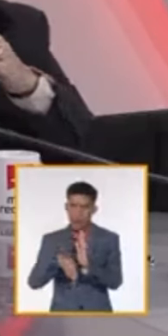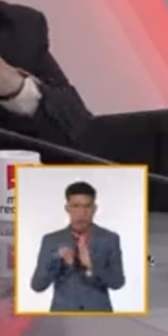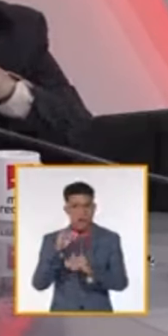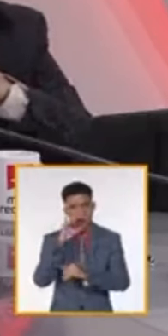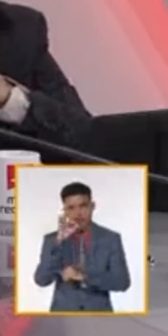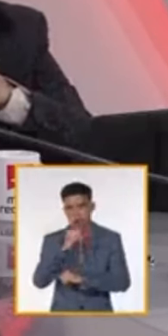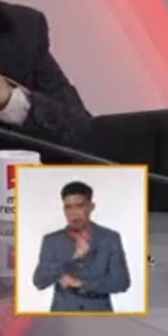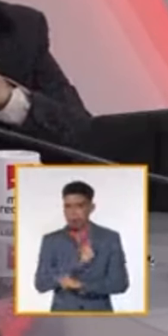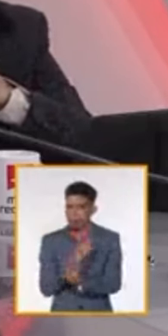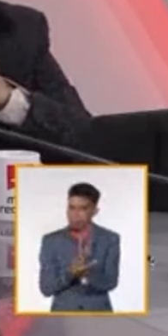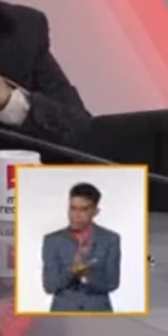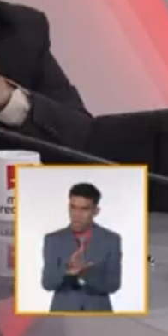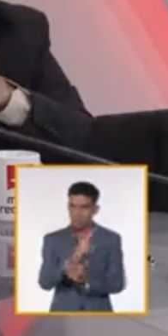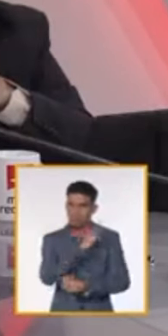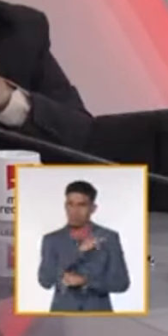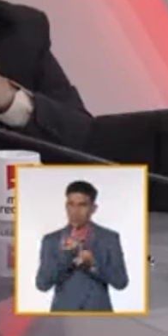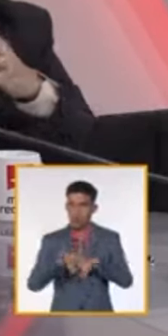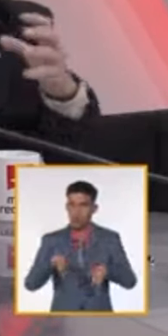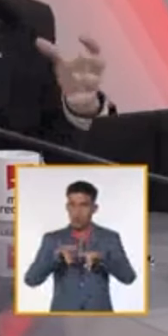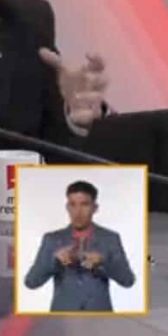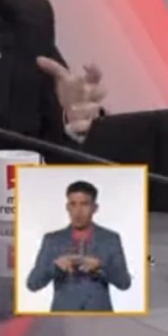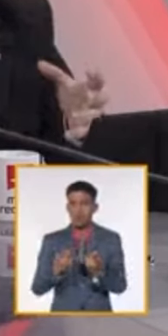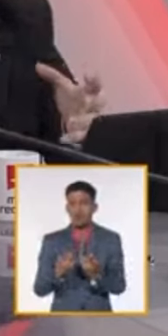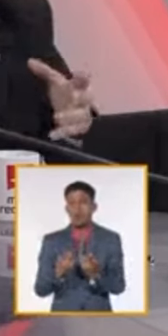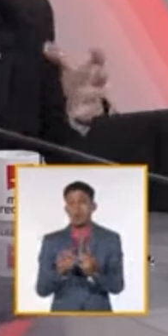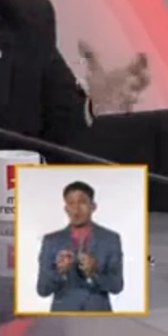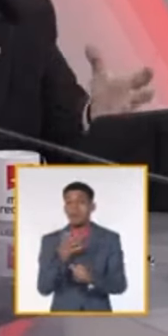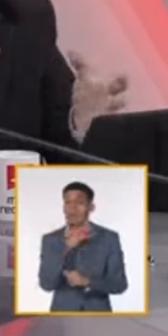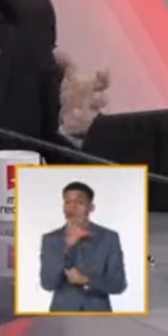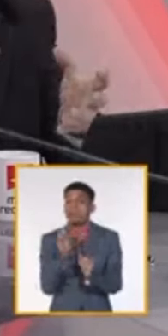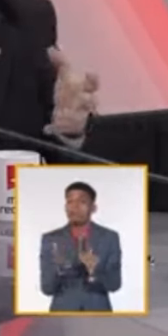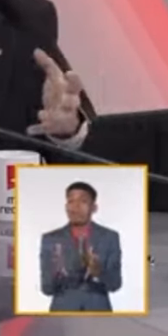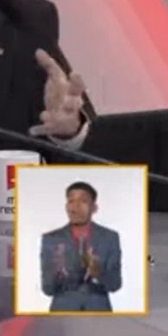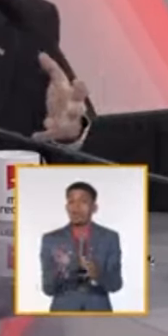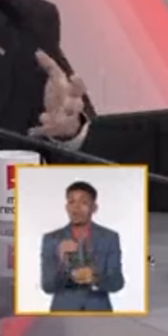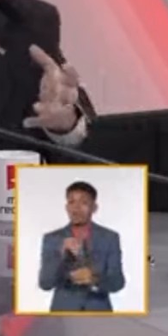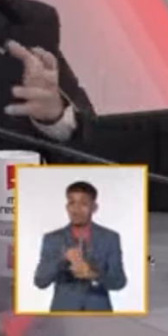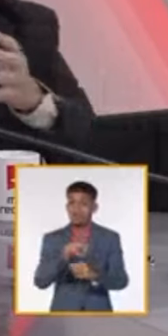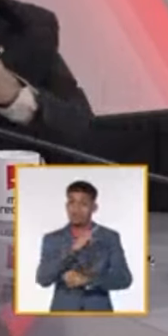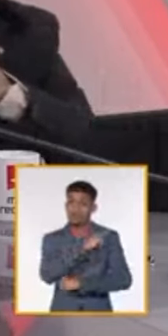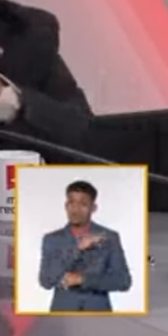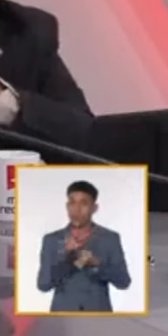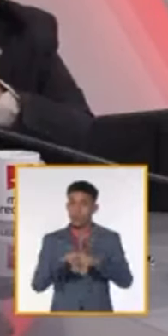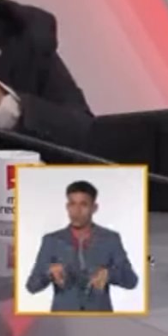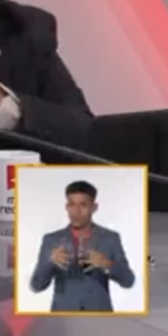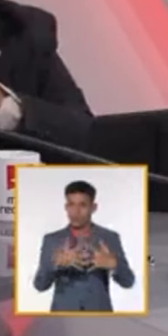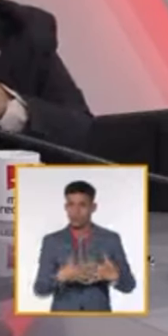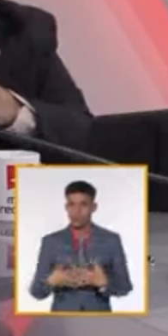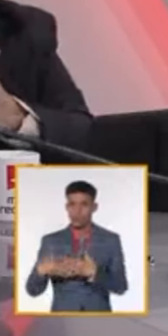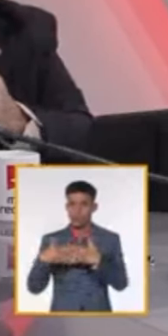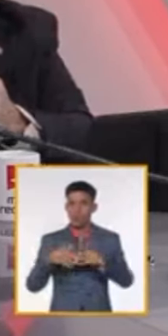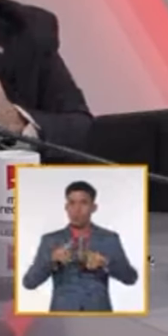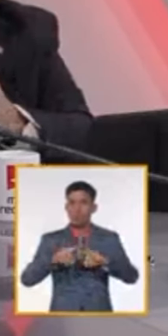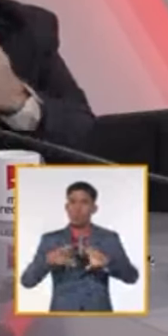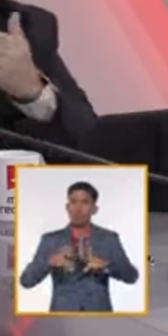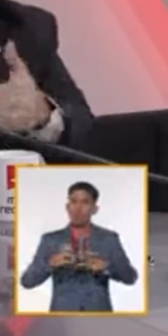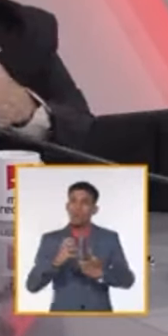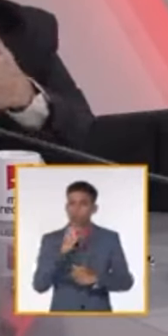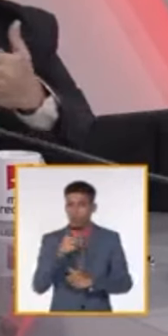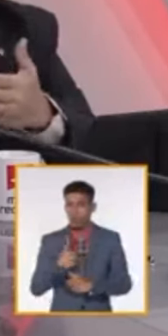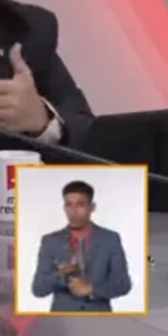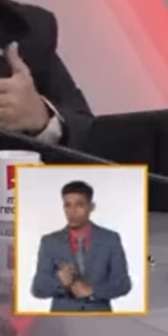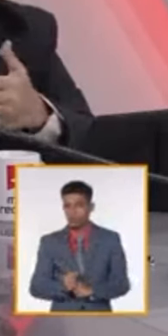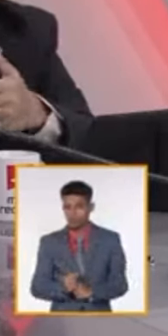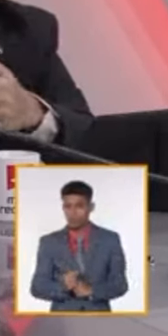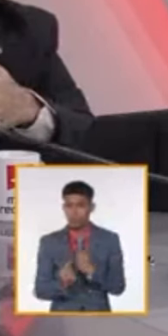ambiente, pudiéramos decir, de miedo dentro de las autoridades universitarias por la manera en que se ha hecho. Algunos